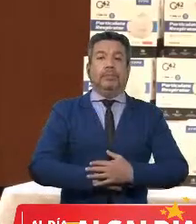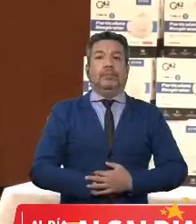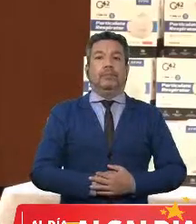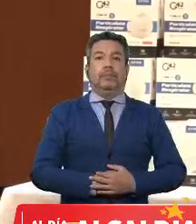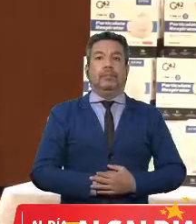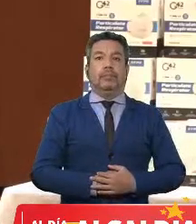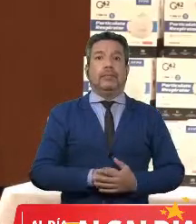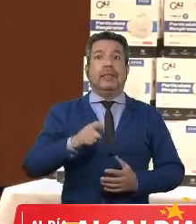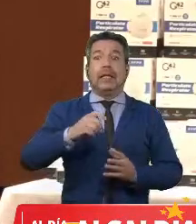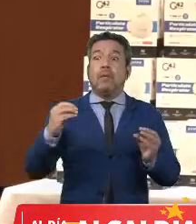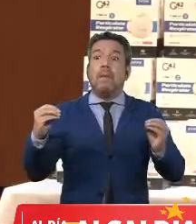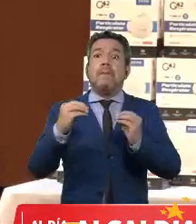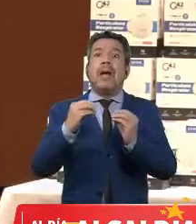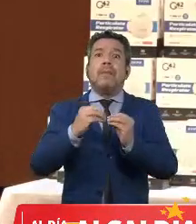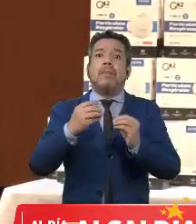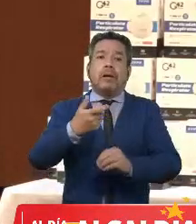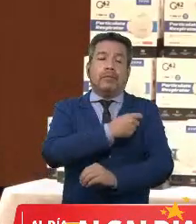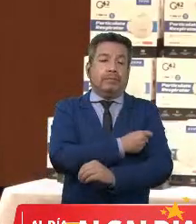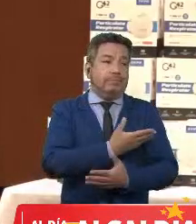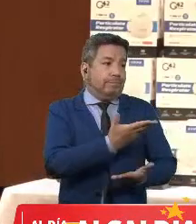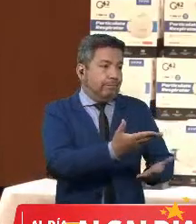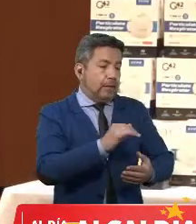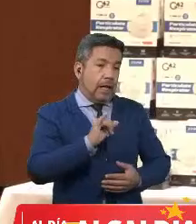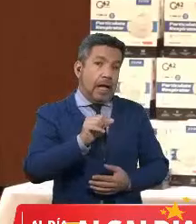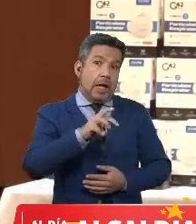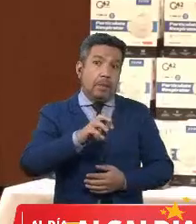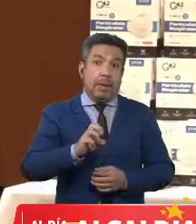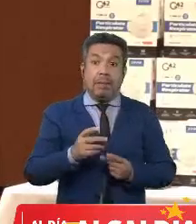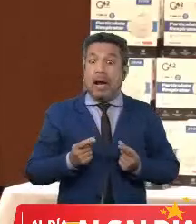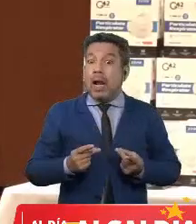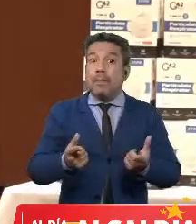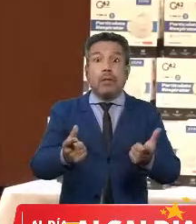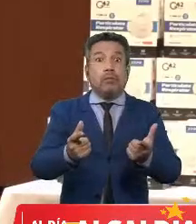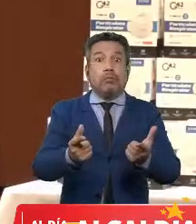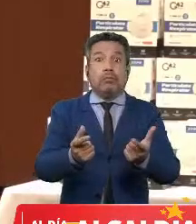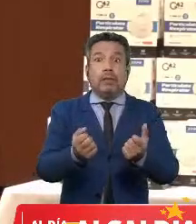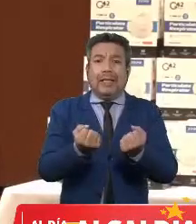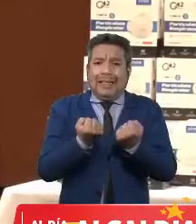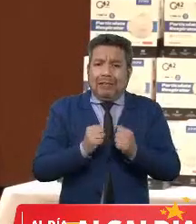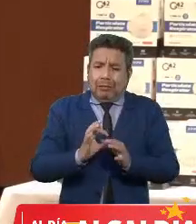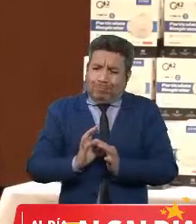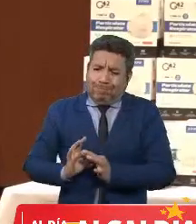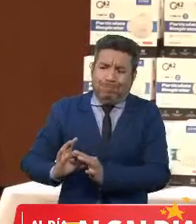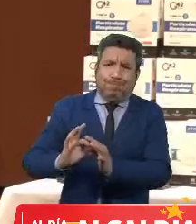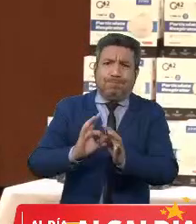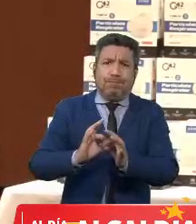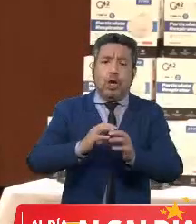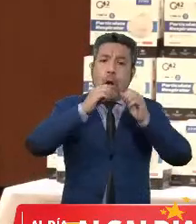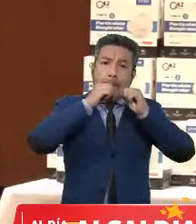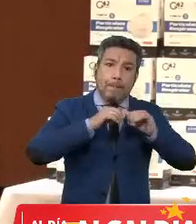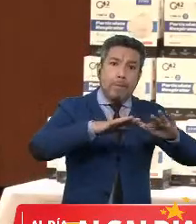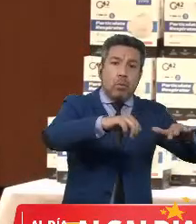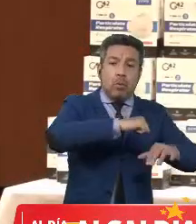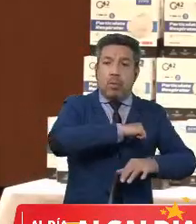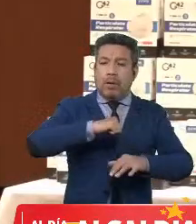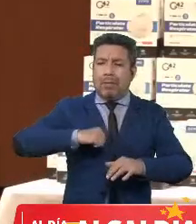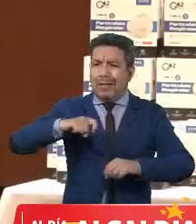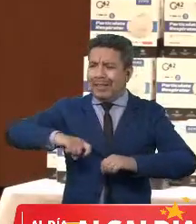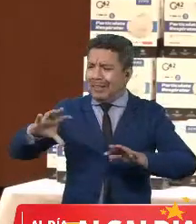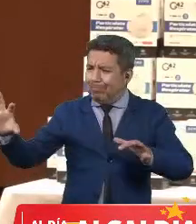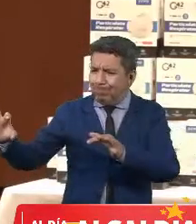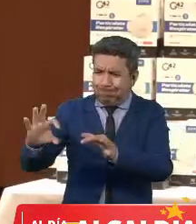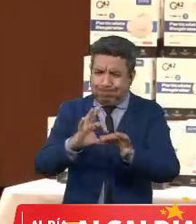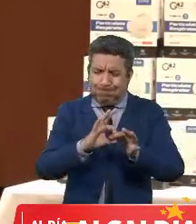Necesitamos muchas más vacunas, apreciado Jaime. Muy rápido, unir todos los esfuerzos públicos y privados necesarios para